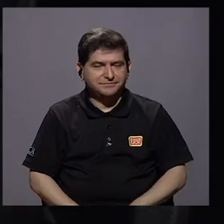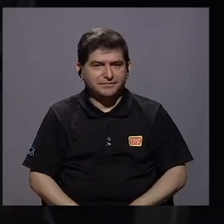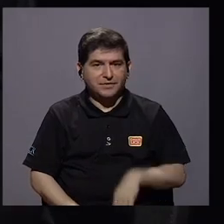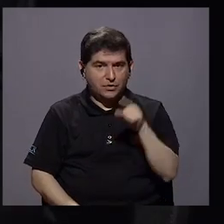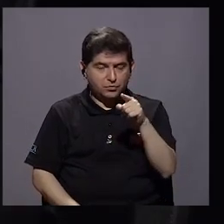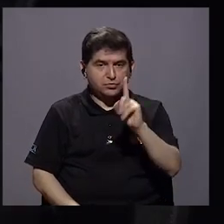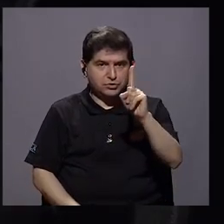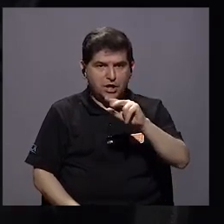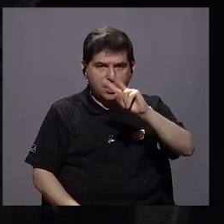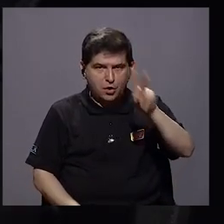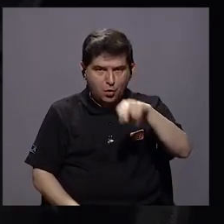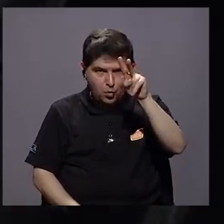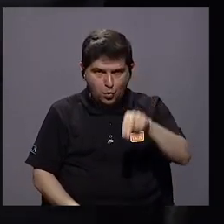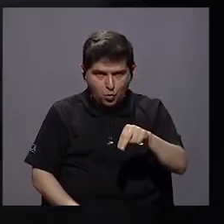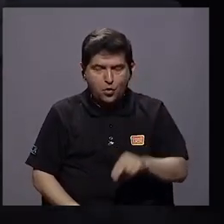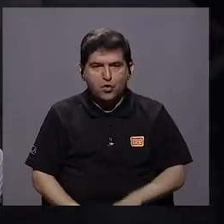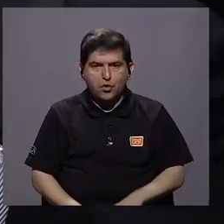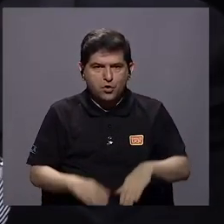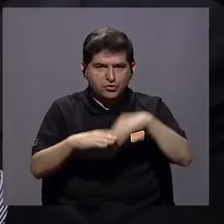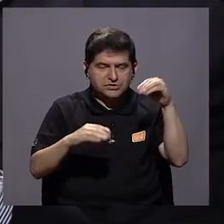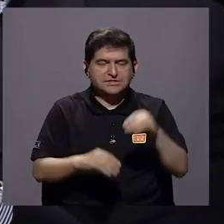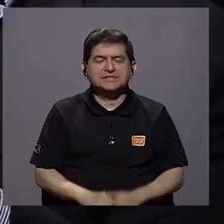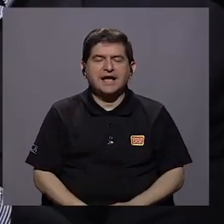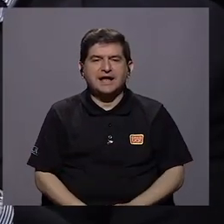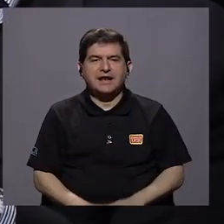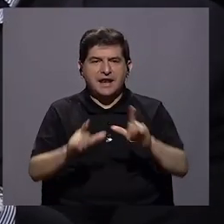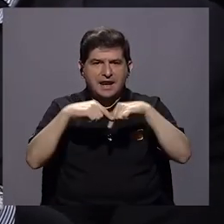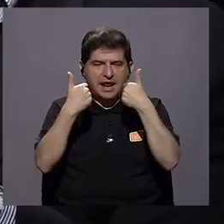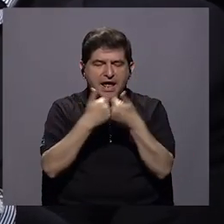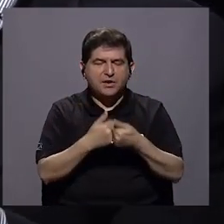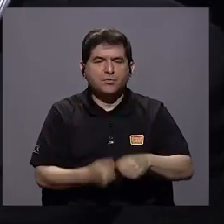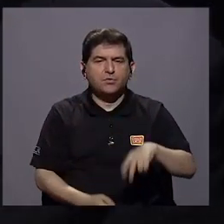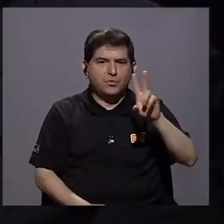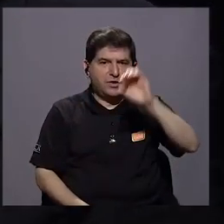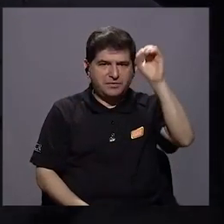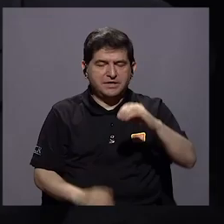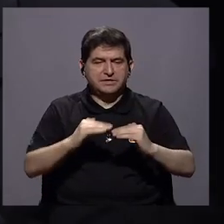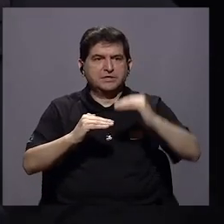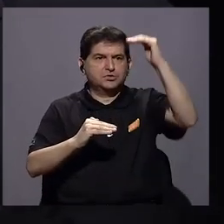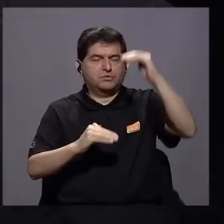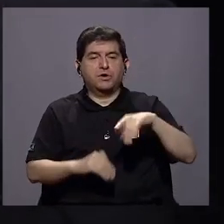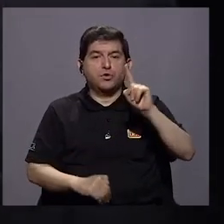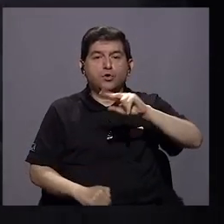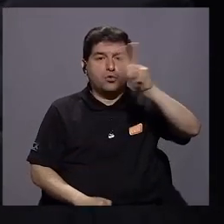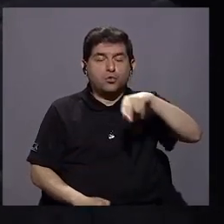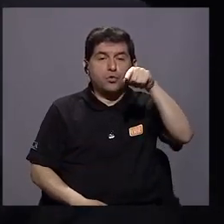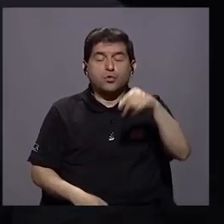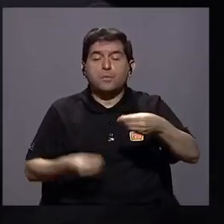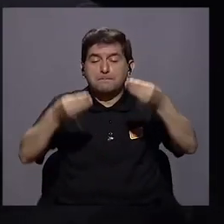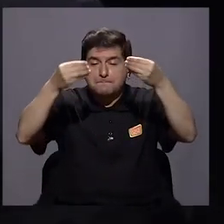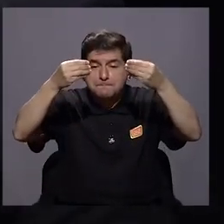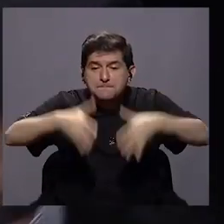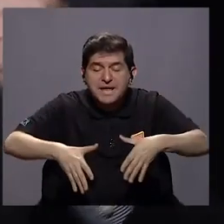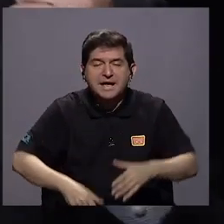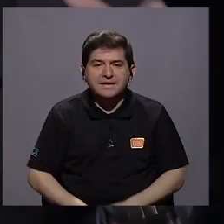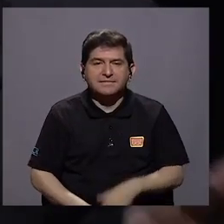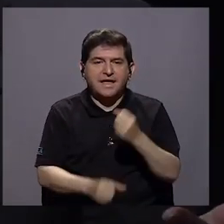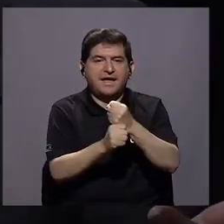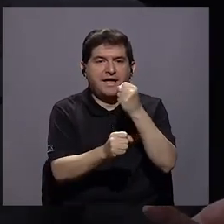Colón que usted le saca a los quintiles más altos de impuestos es colón que usted pierde